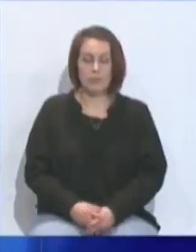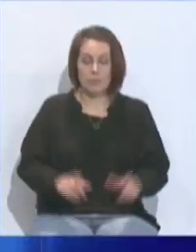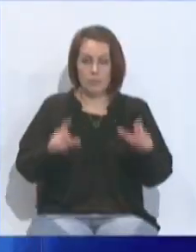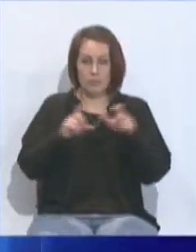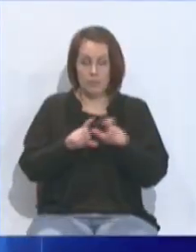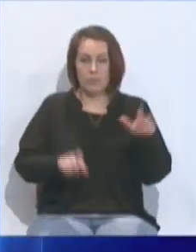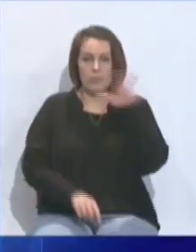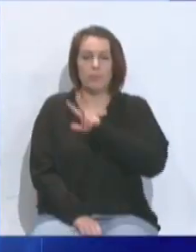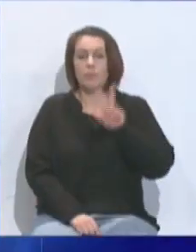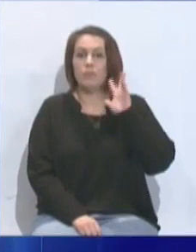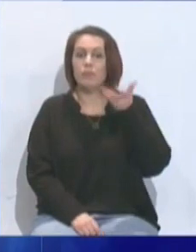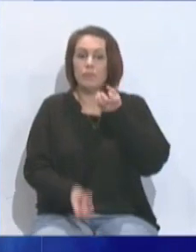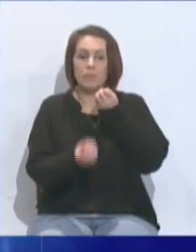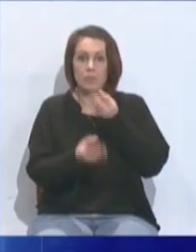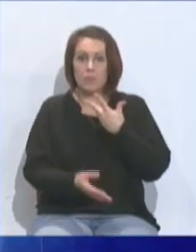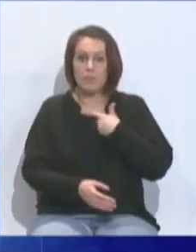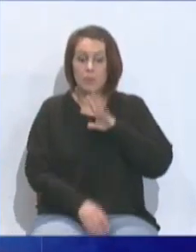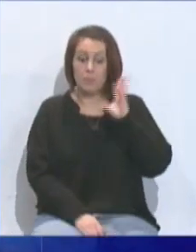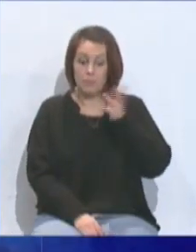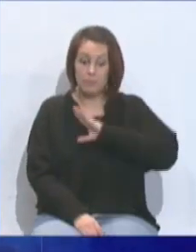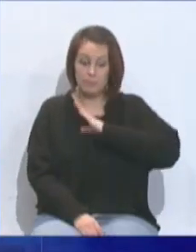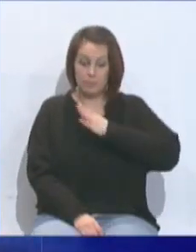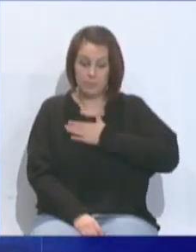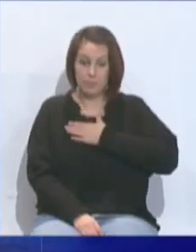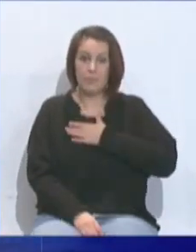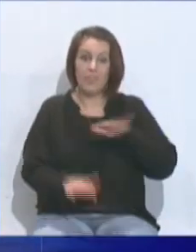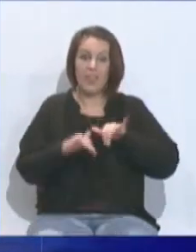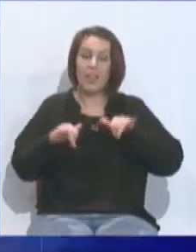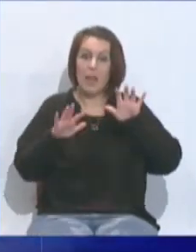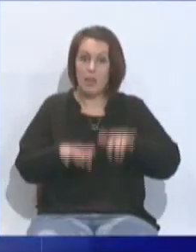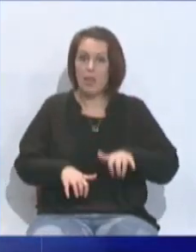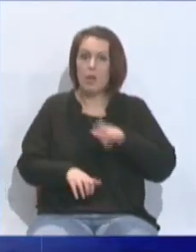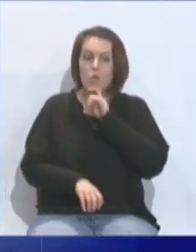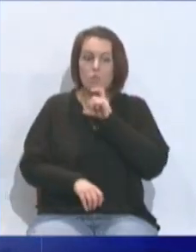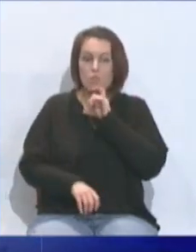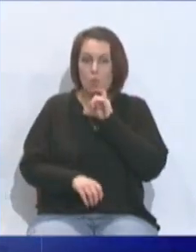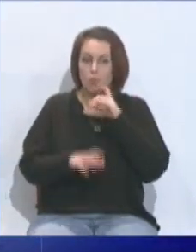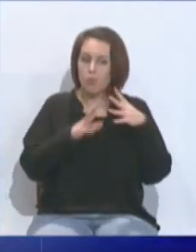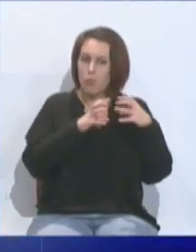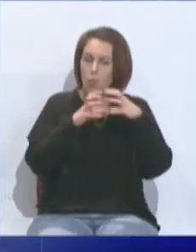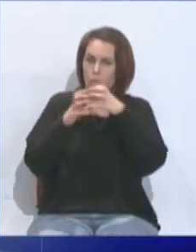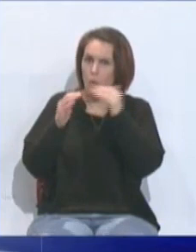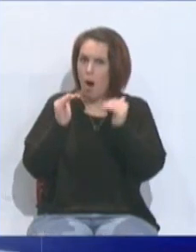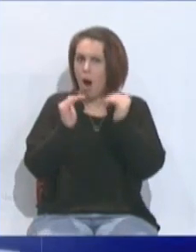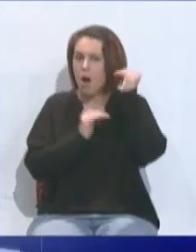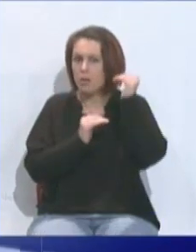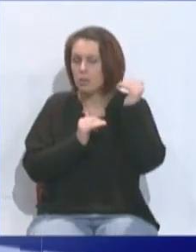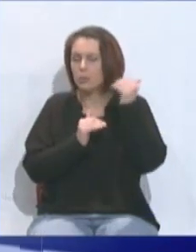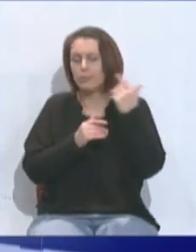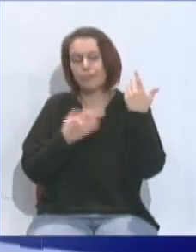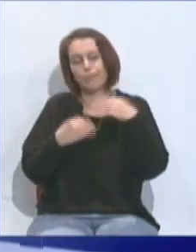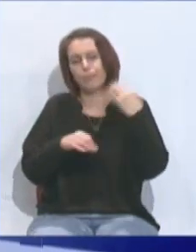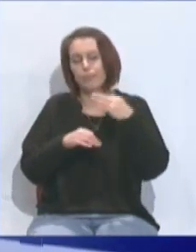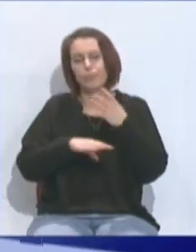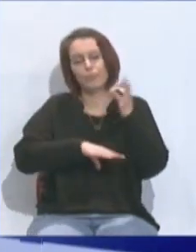La Agencia Estatal de Meteorología informa de un tiempo para mañana en la Bahía de Cádiz con intervalos nubosos de tipo alto, más